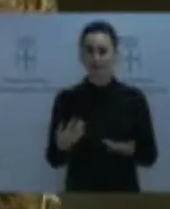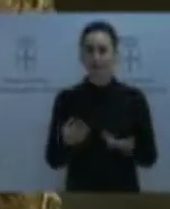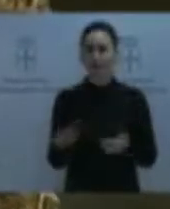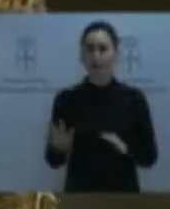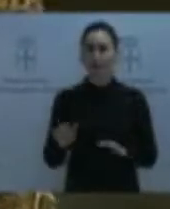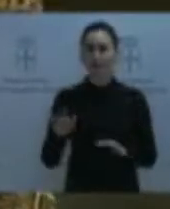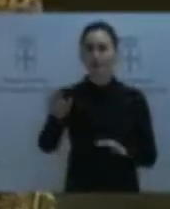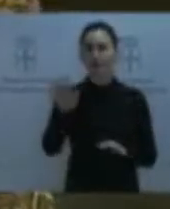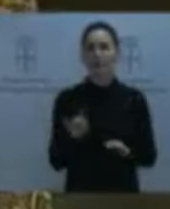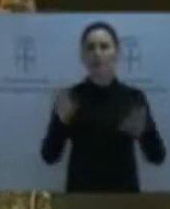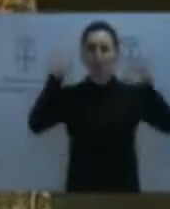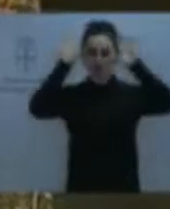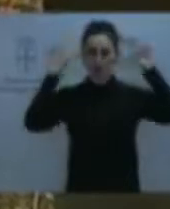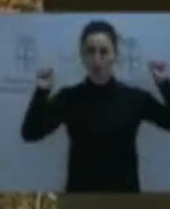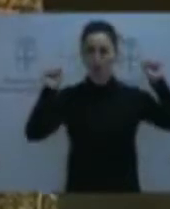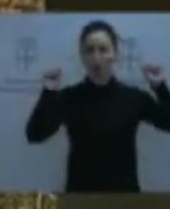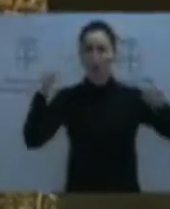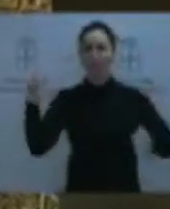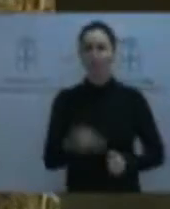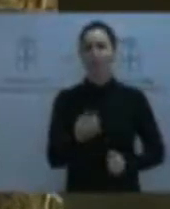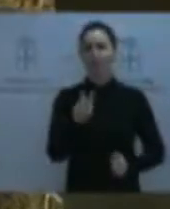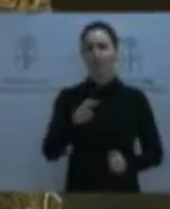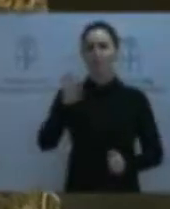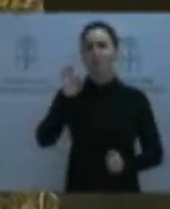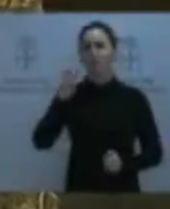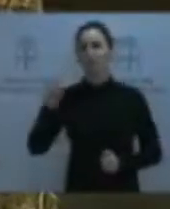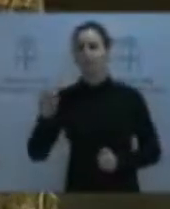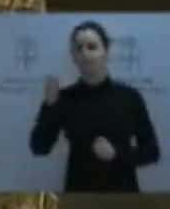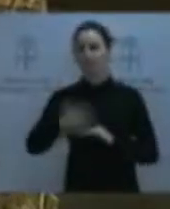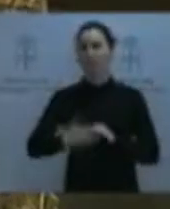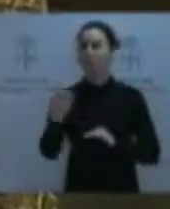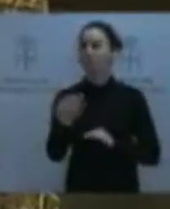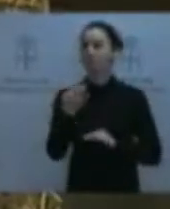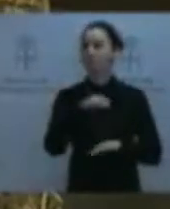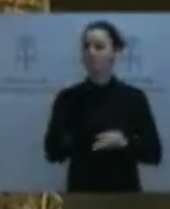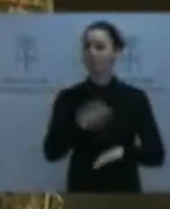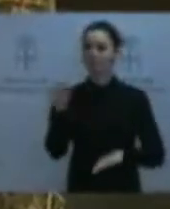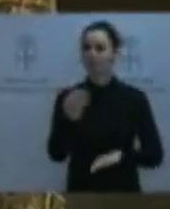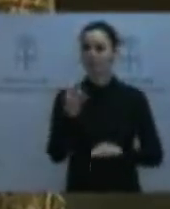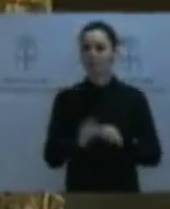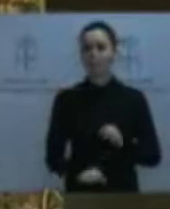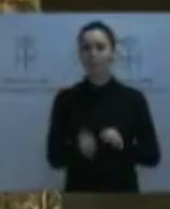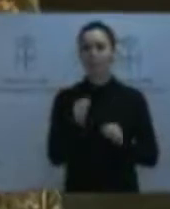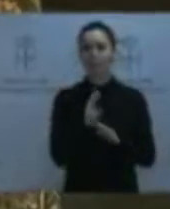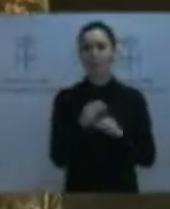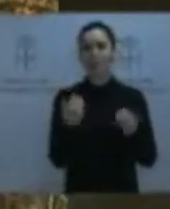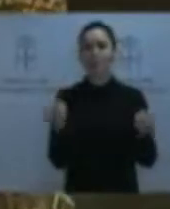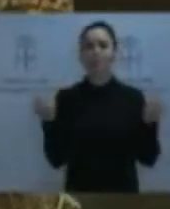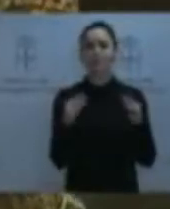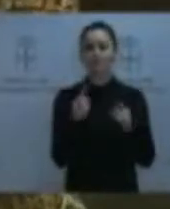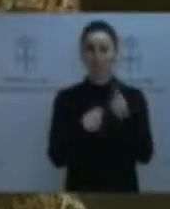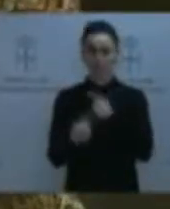el 2020 esta medida y ha sido además aprobada en su propio Parlamento el año pasado y se va a implementar a partir del